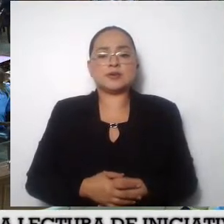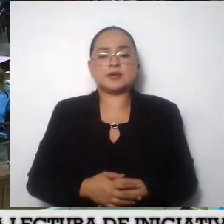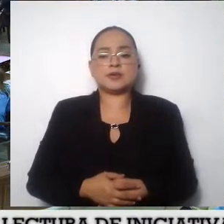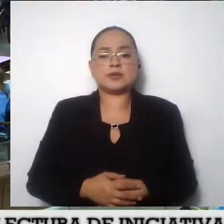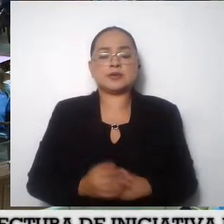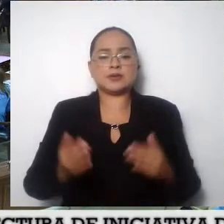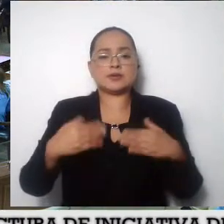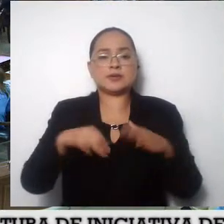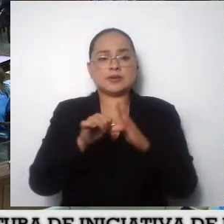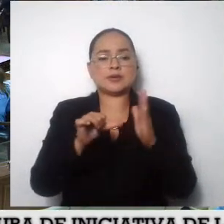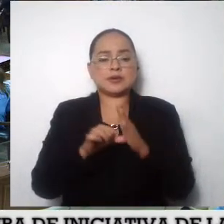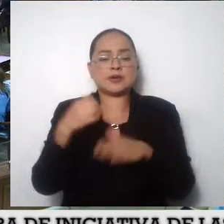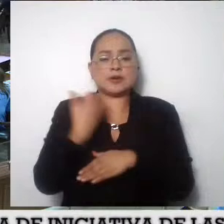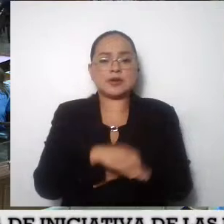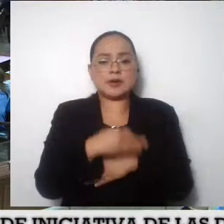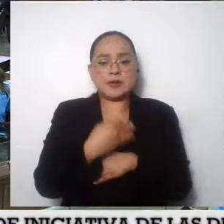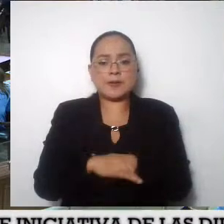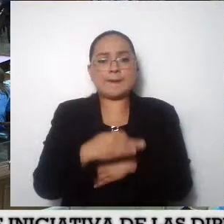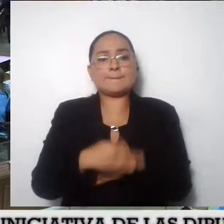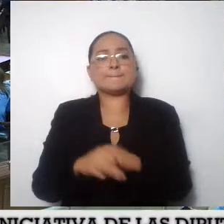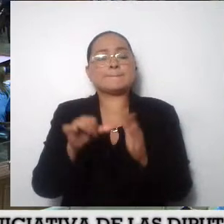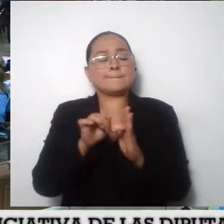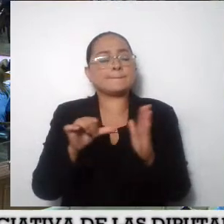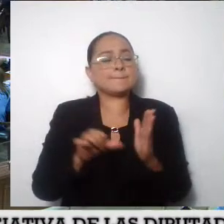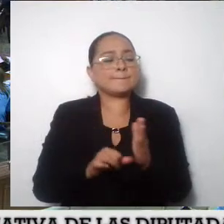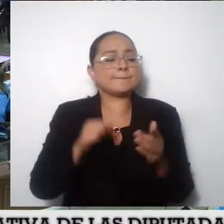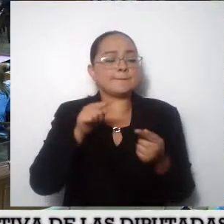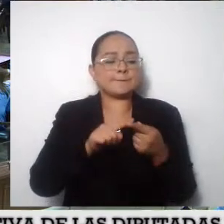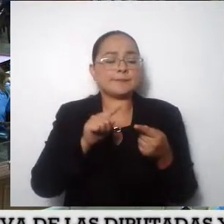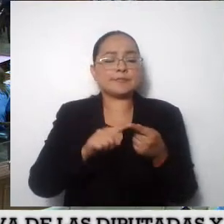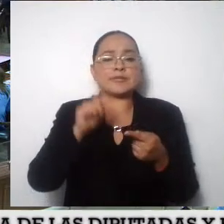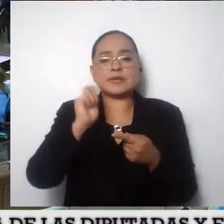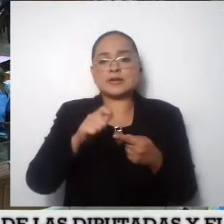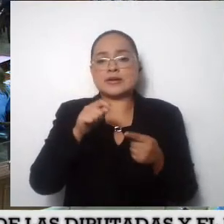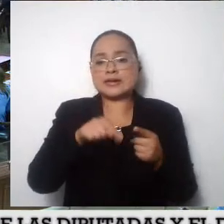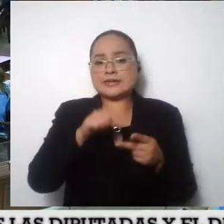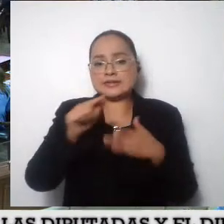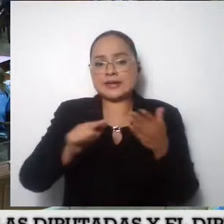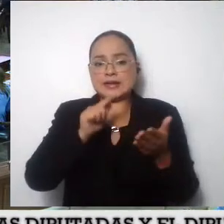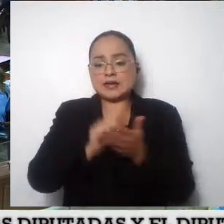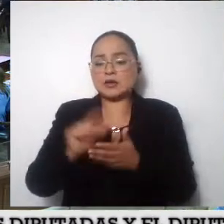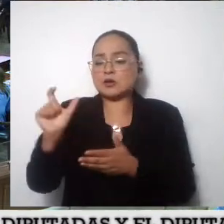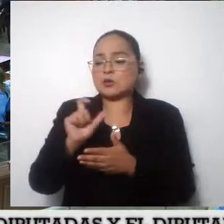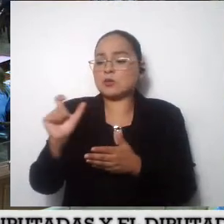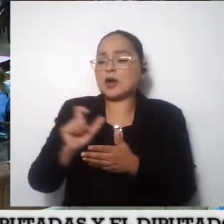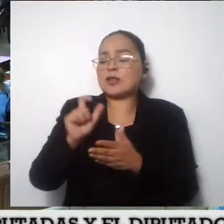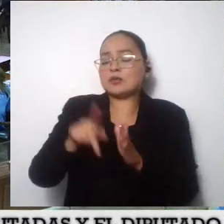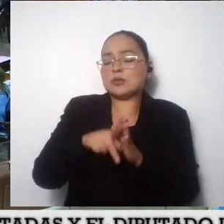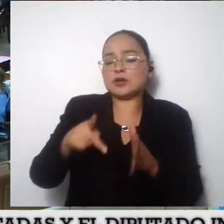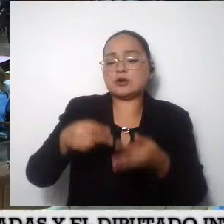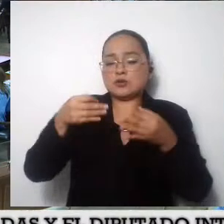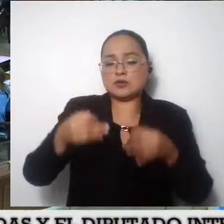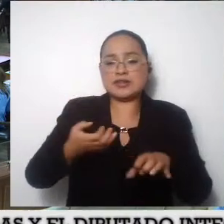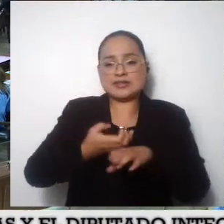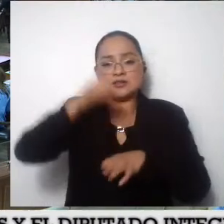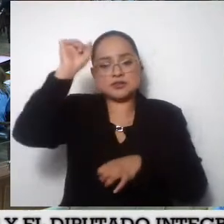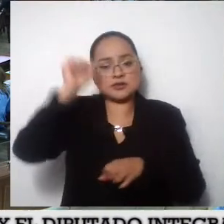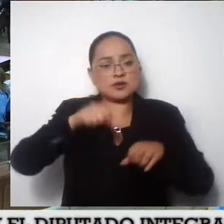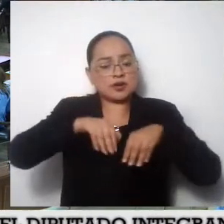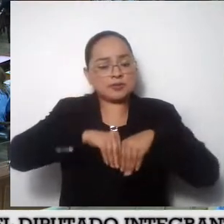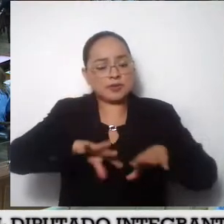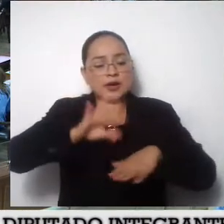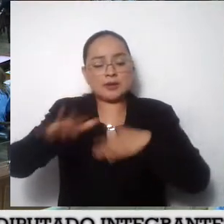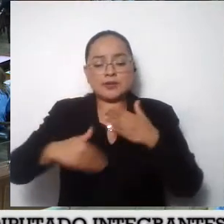Artículos transitorios. Artículo primero. El presente decreto entrará en vigor al día siguiente de su publicación en el periódico oficial El Estado de